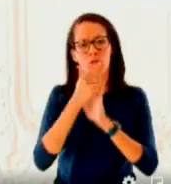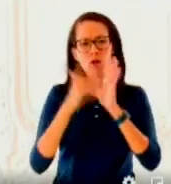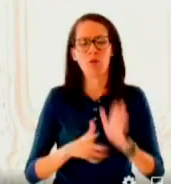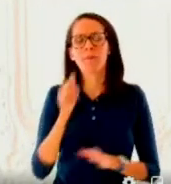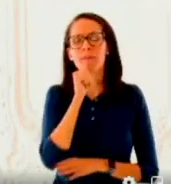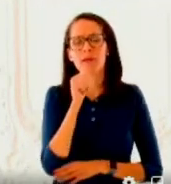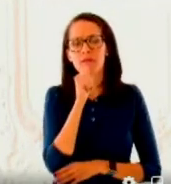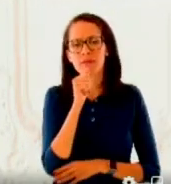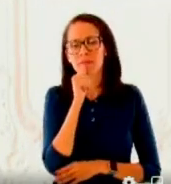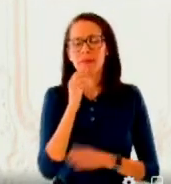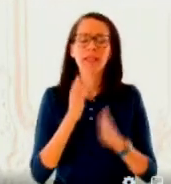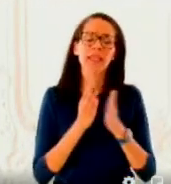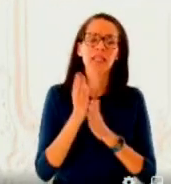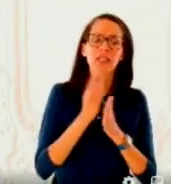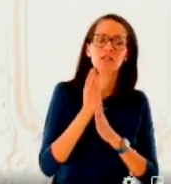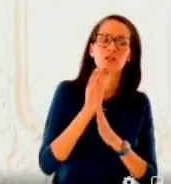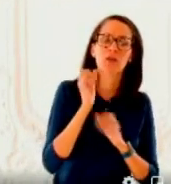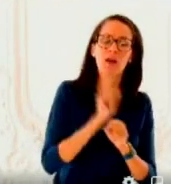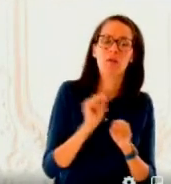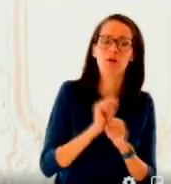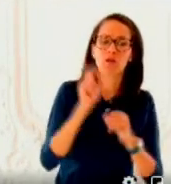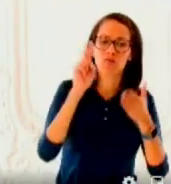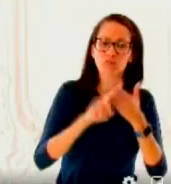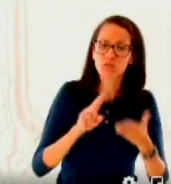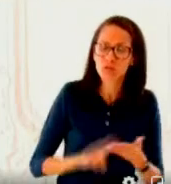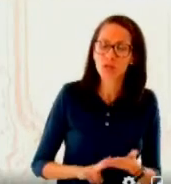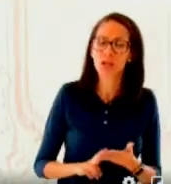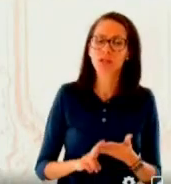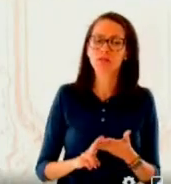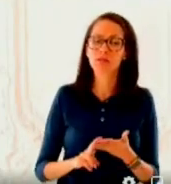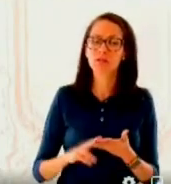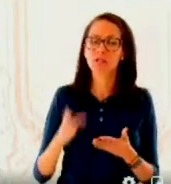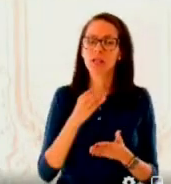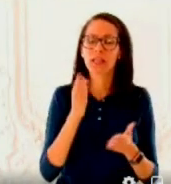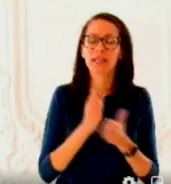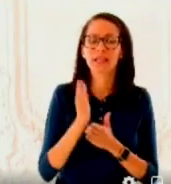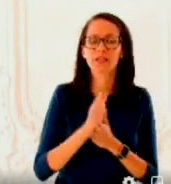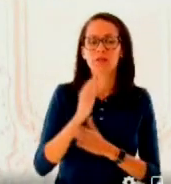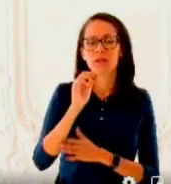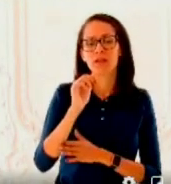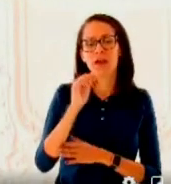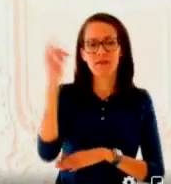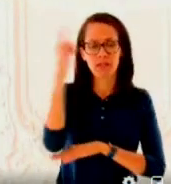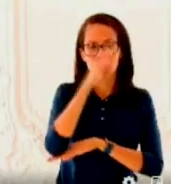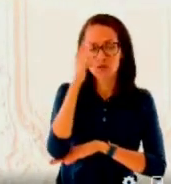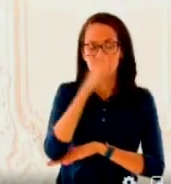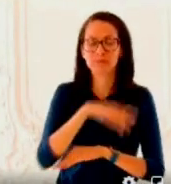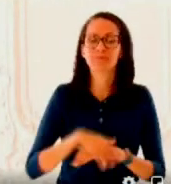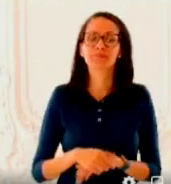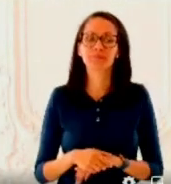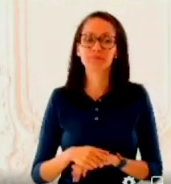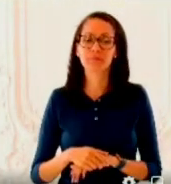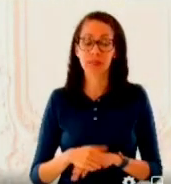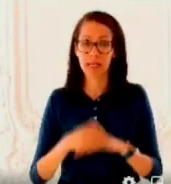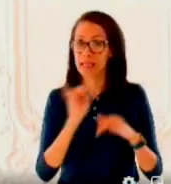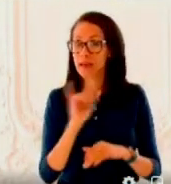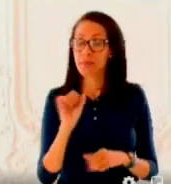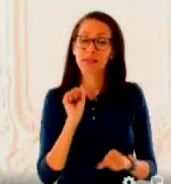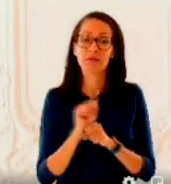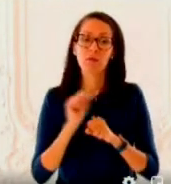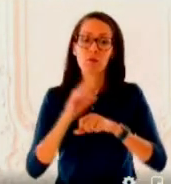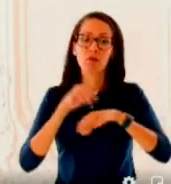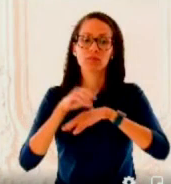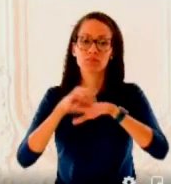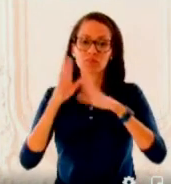de derecho laboral, contratos, derecho apelativo y derecho de aviación. Posteriormente, fungió como asesor